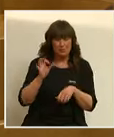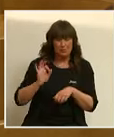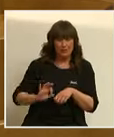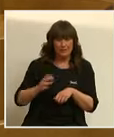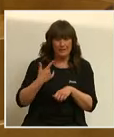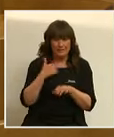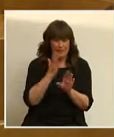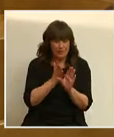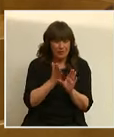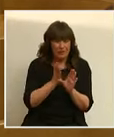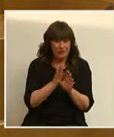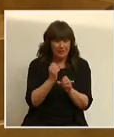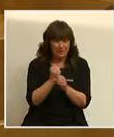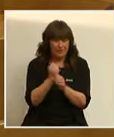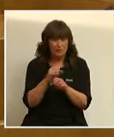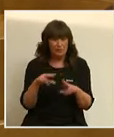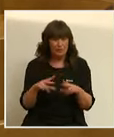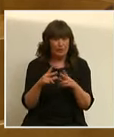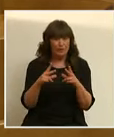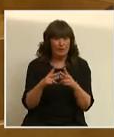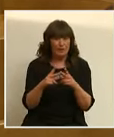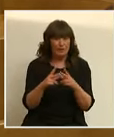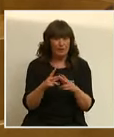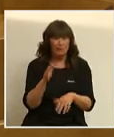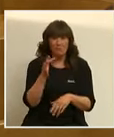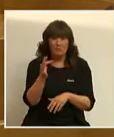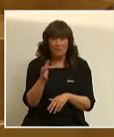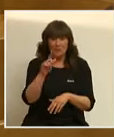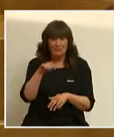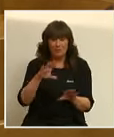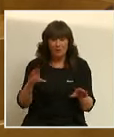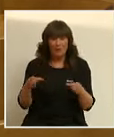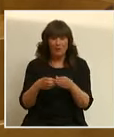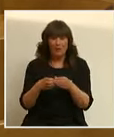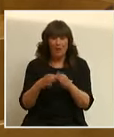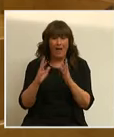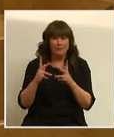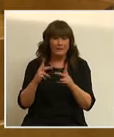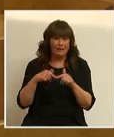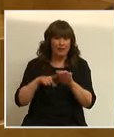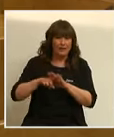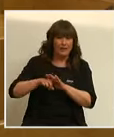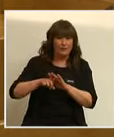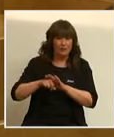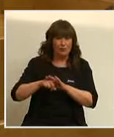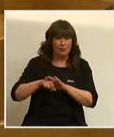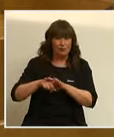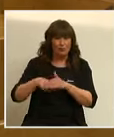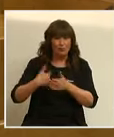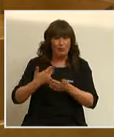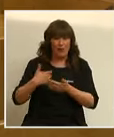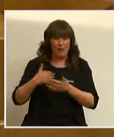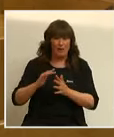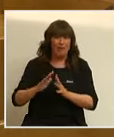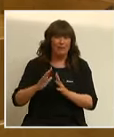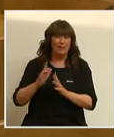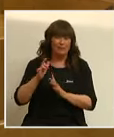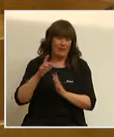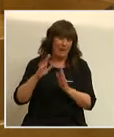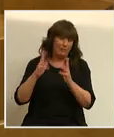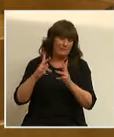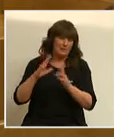social e integrantes del cuerpo de la Administración de Gestión, Tramitación y Auxilio de la Administración de